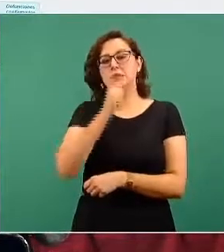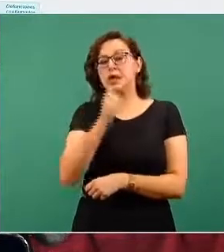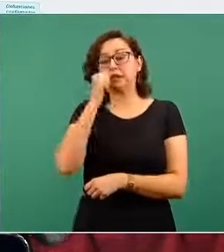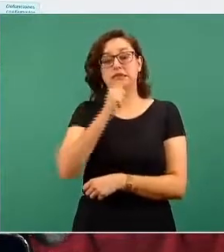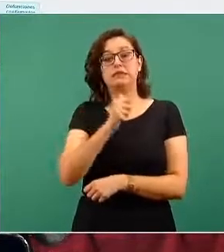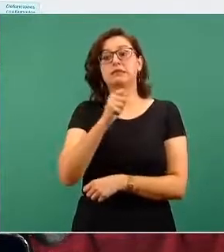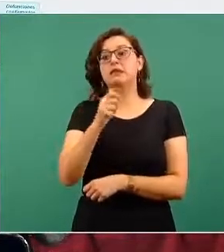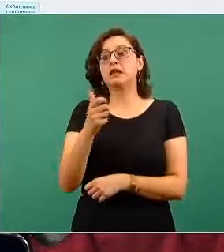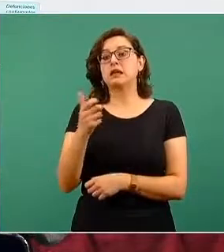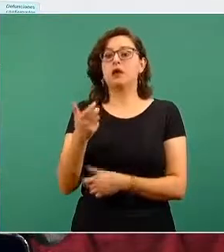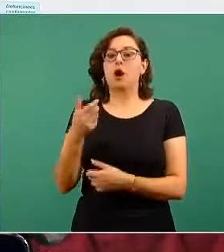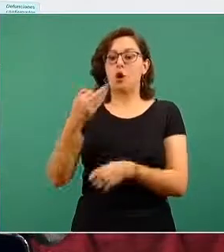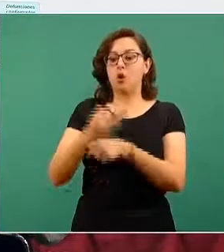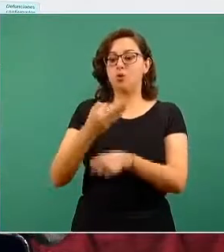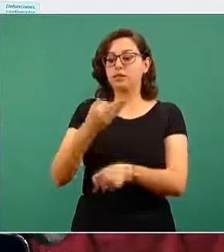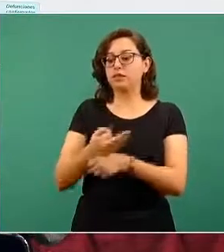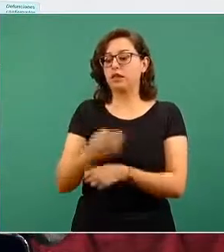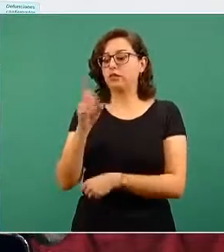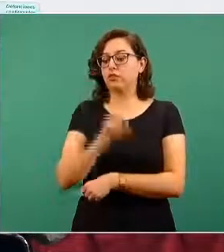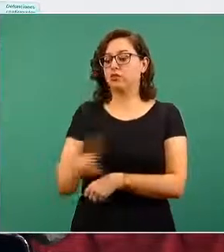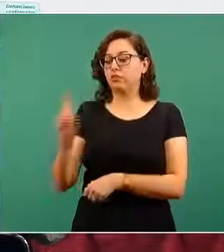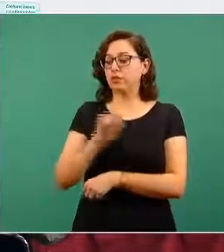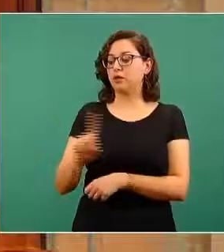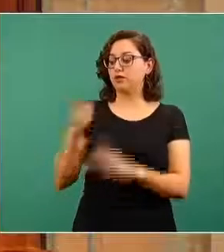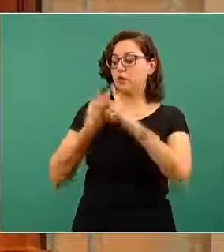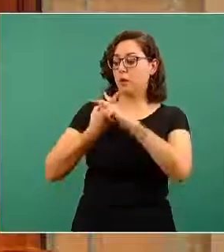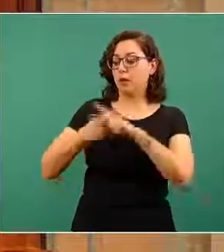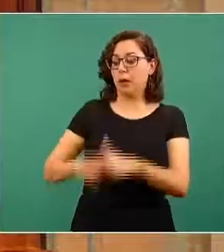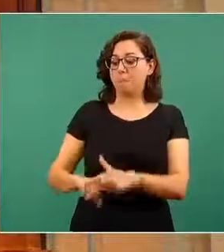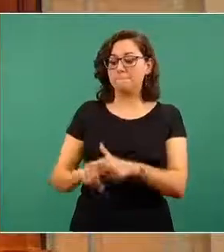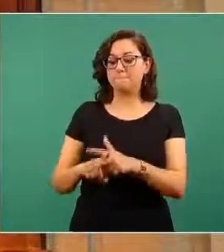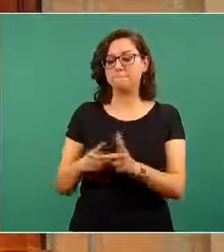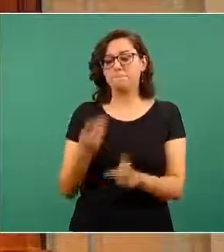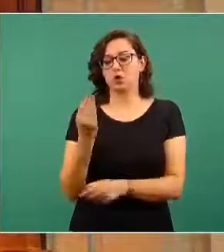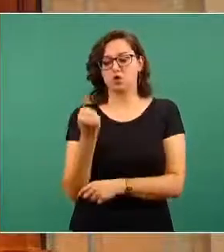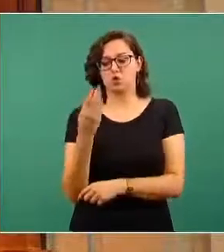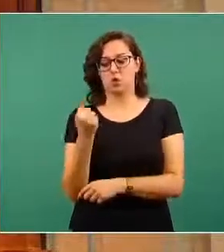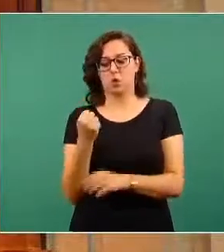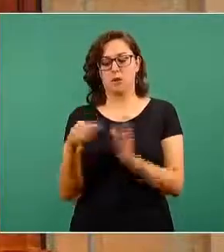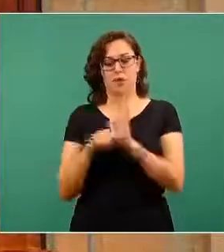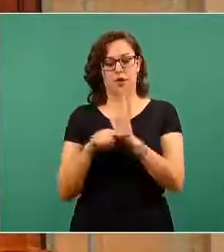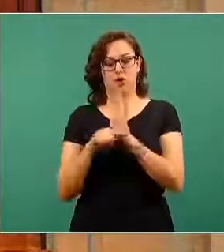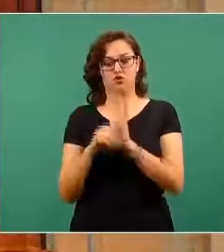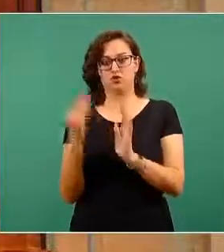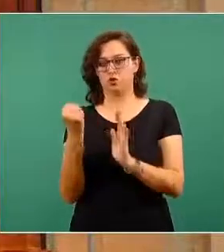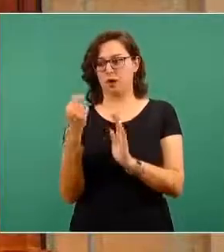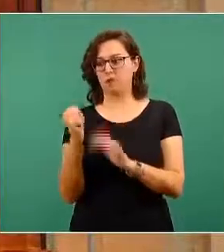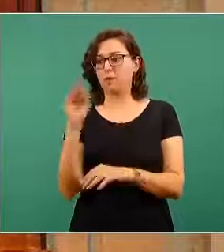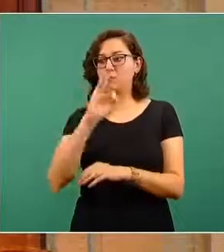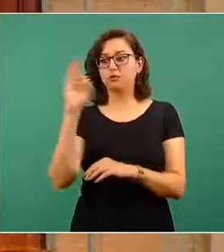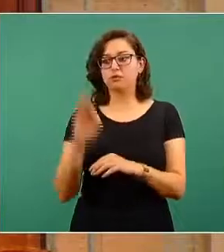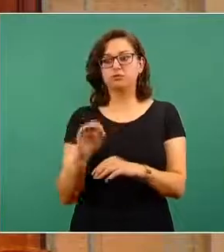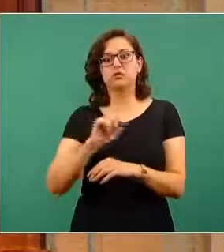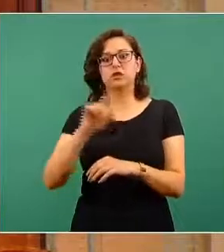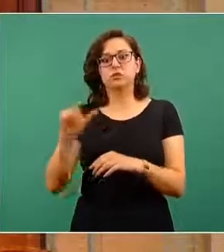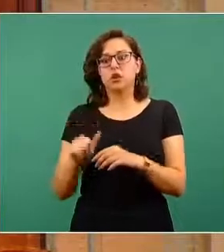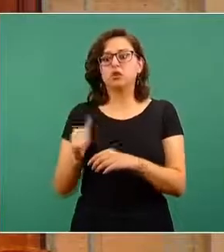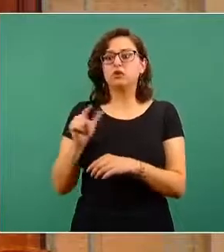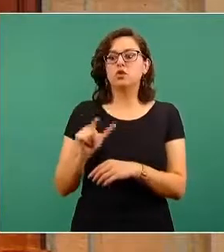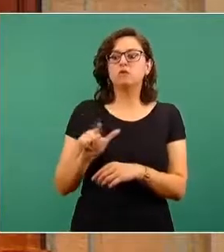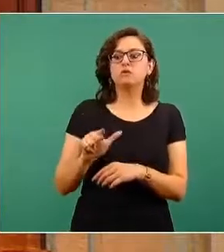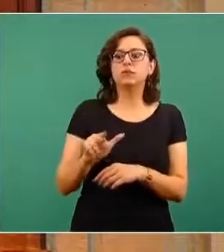sábado, o sea al final de la semana, tenemos un incremento de casos que disminuye normalmente o en la mayoría de los casos ese porcentaje.